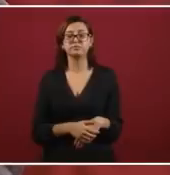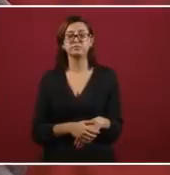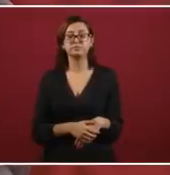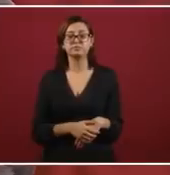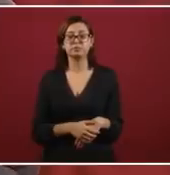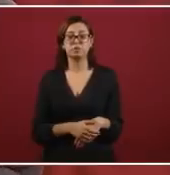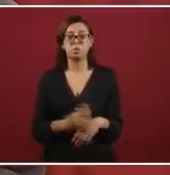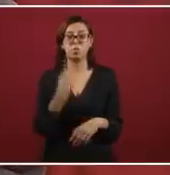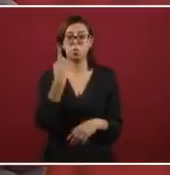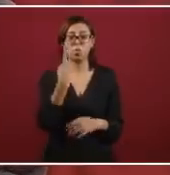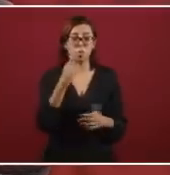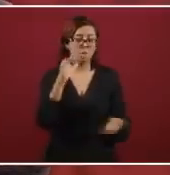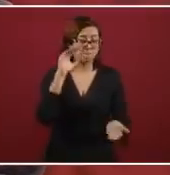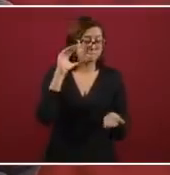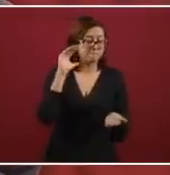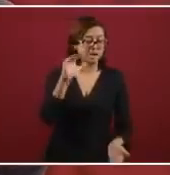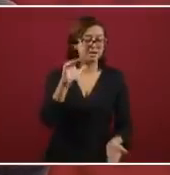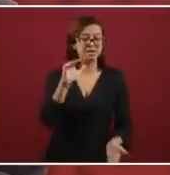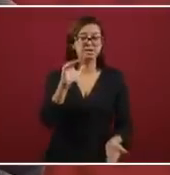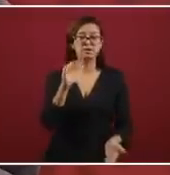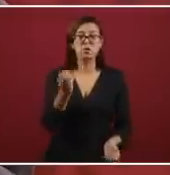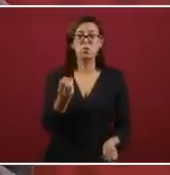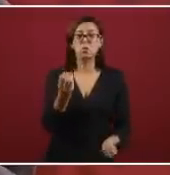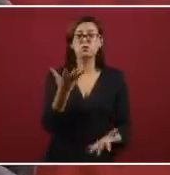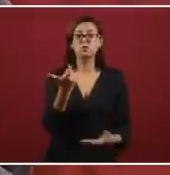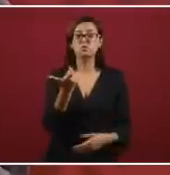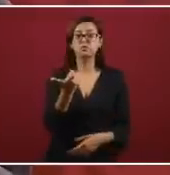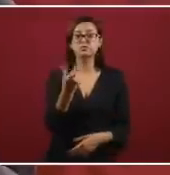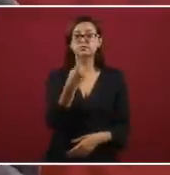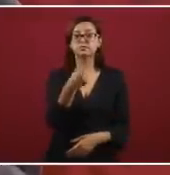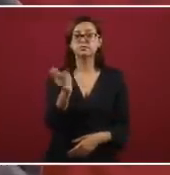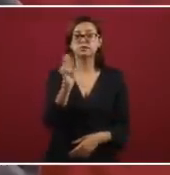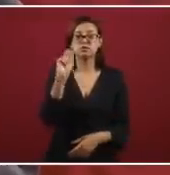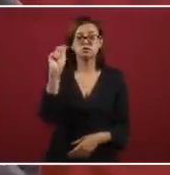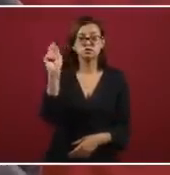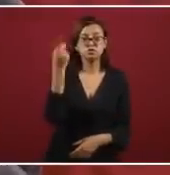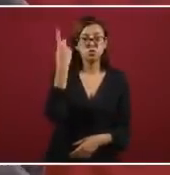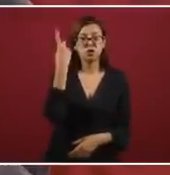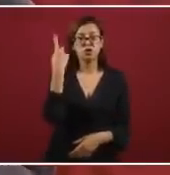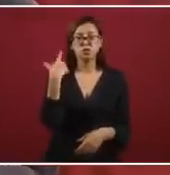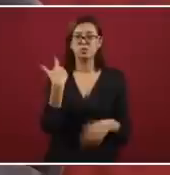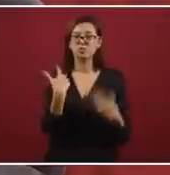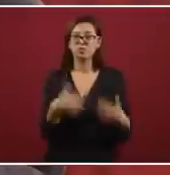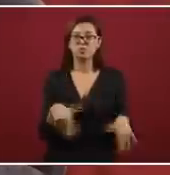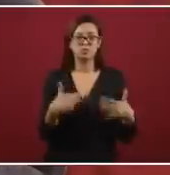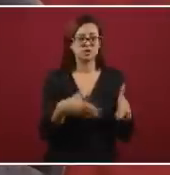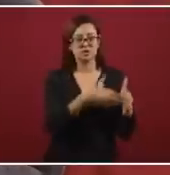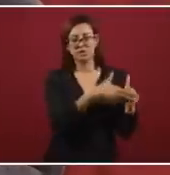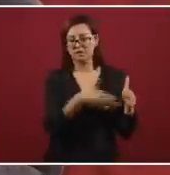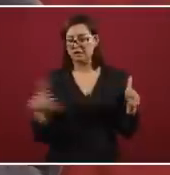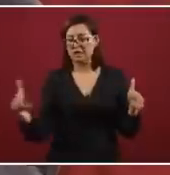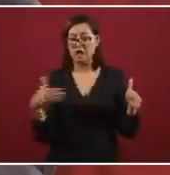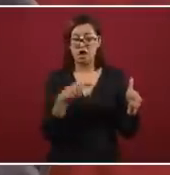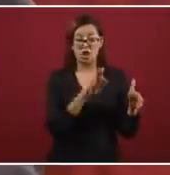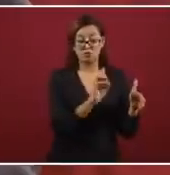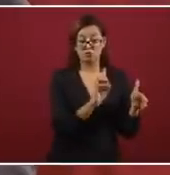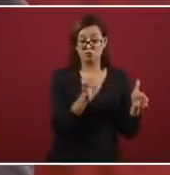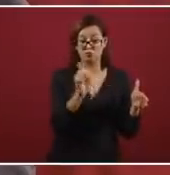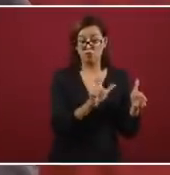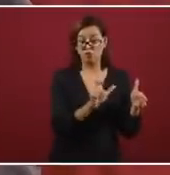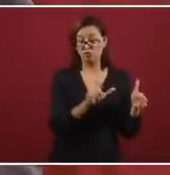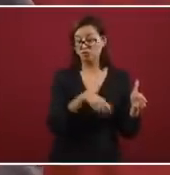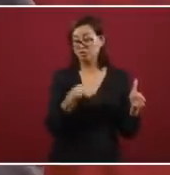$100 por barril promedio. Entró muchísimo dinero que